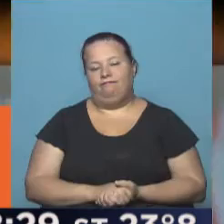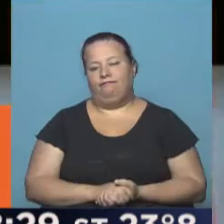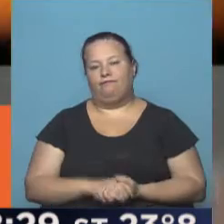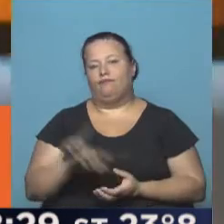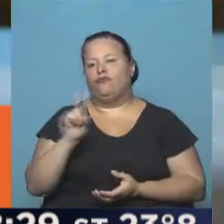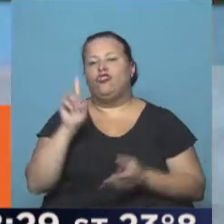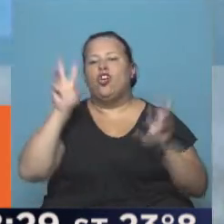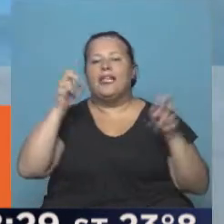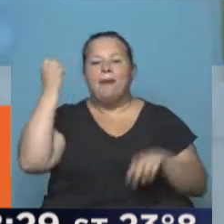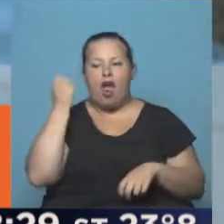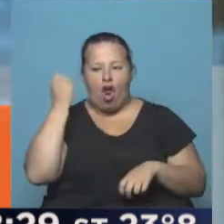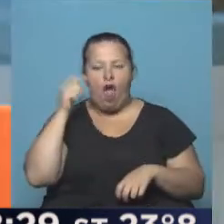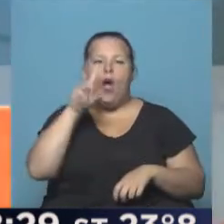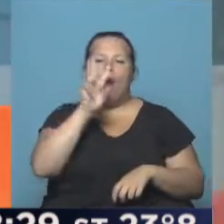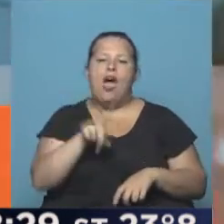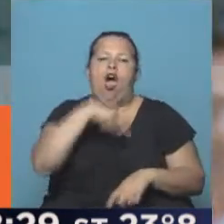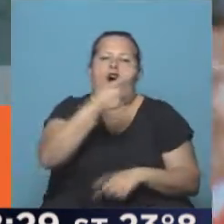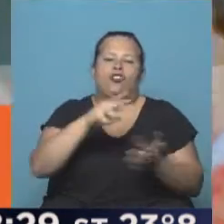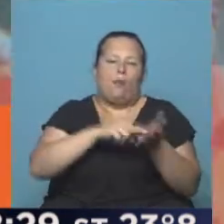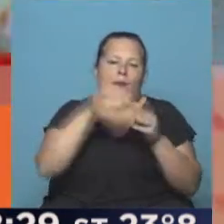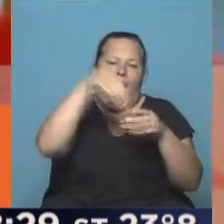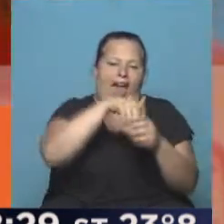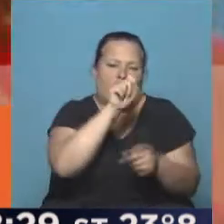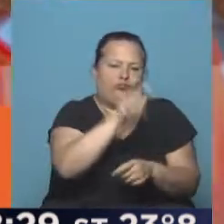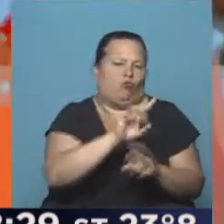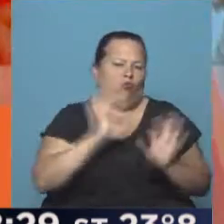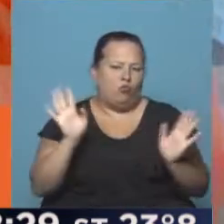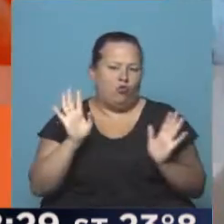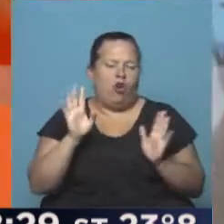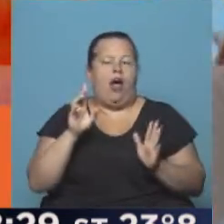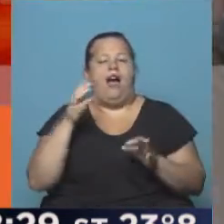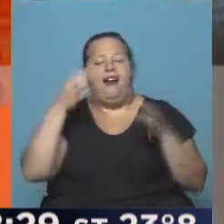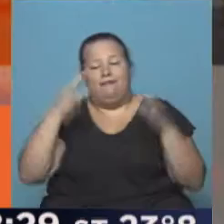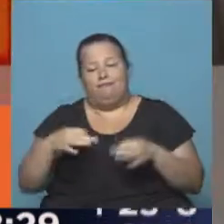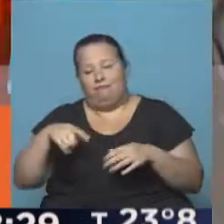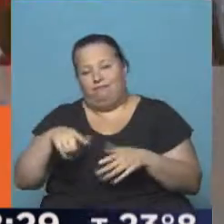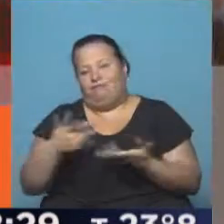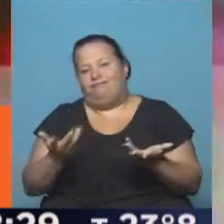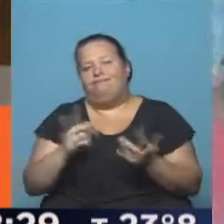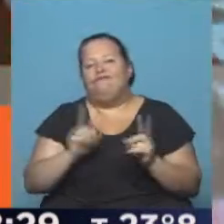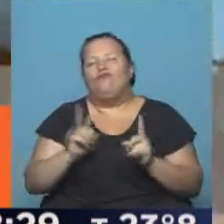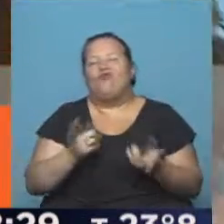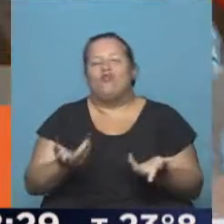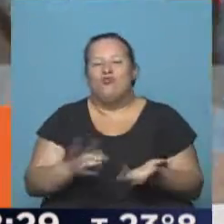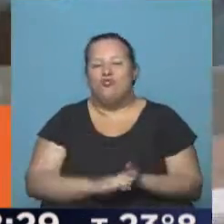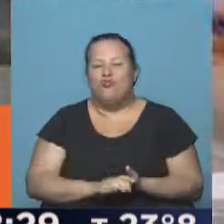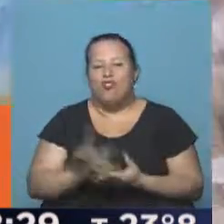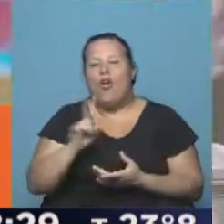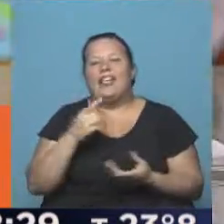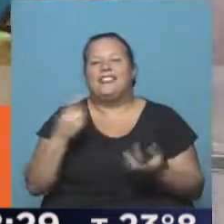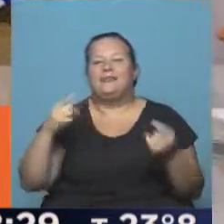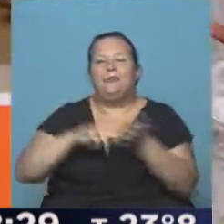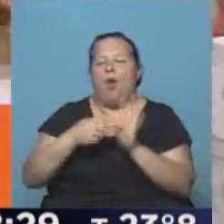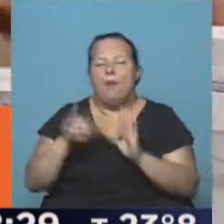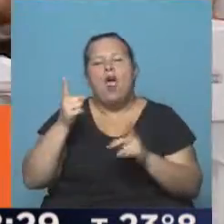No en lo económico. Venezuela tiene otros problemas que son internos y que en la práctica no se van a sentir. Pero hay un